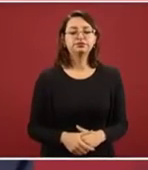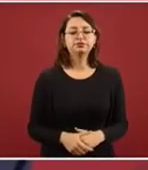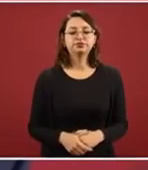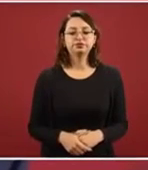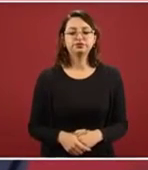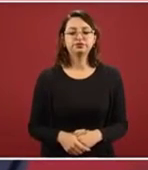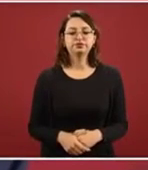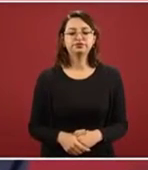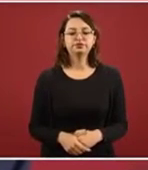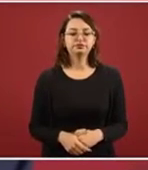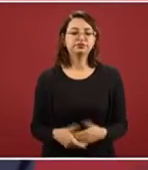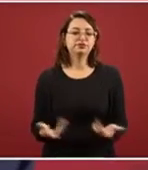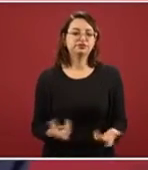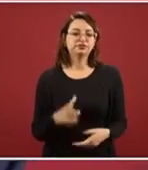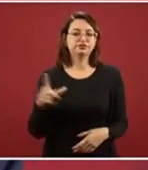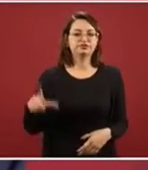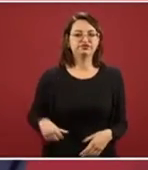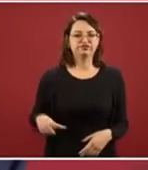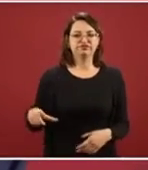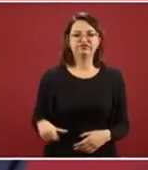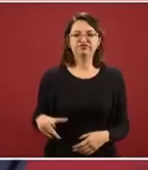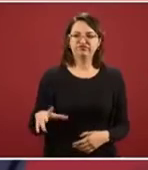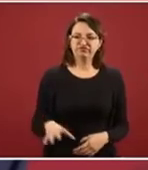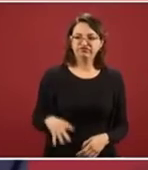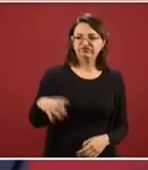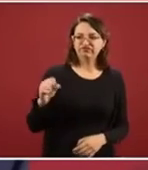legitimar el uso de la fuerza.